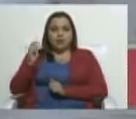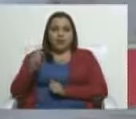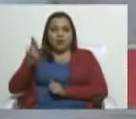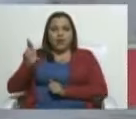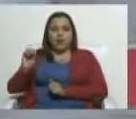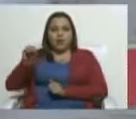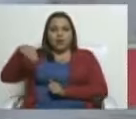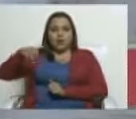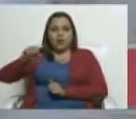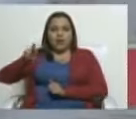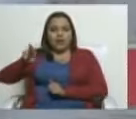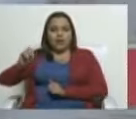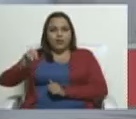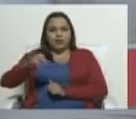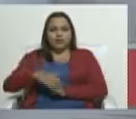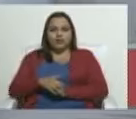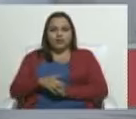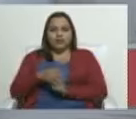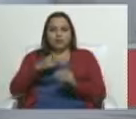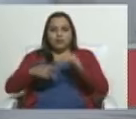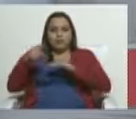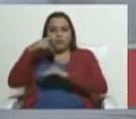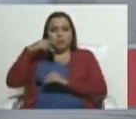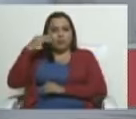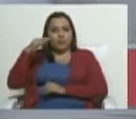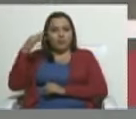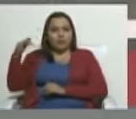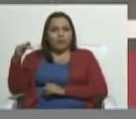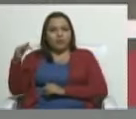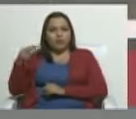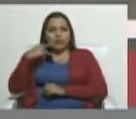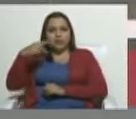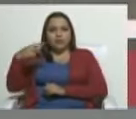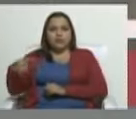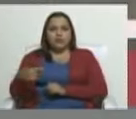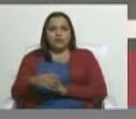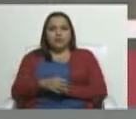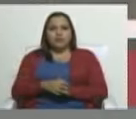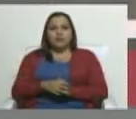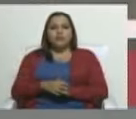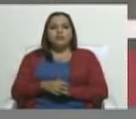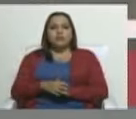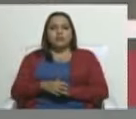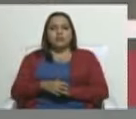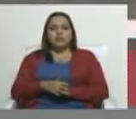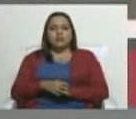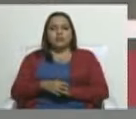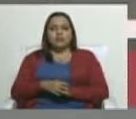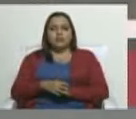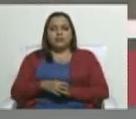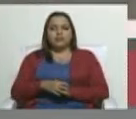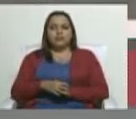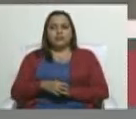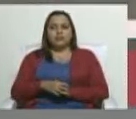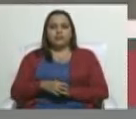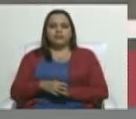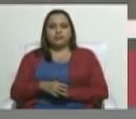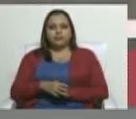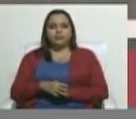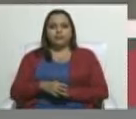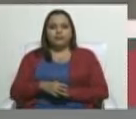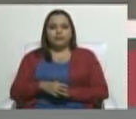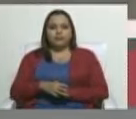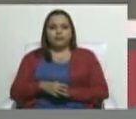historiador, politólogo y un posgrado en filosofía política. Juan Eduardo, tú nos has descrito un poco las características del